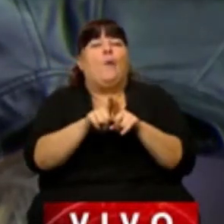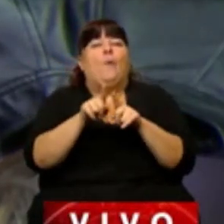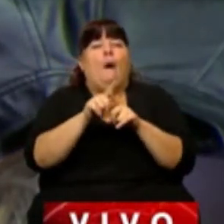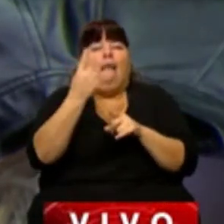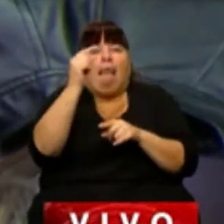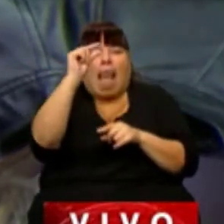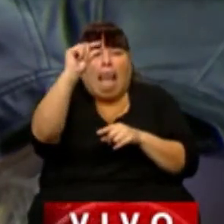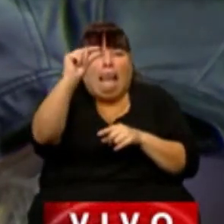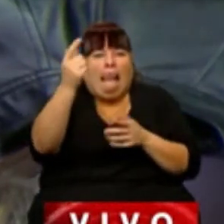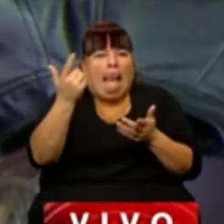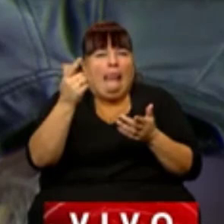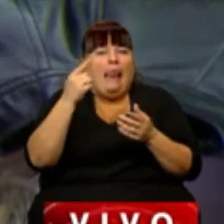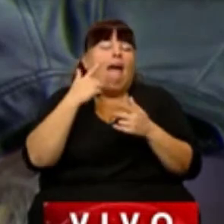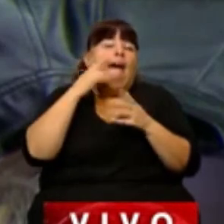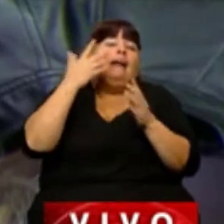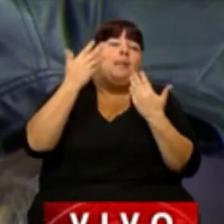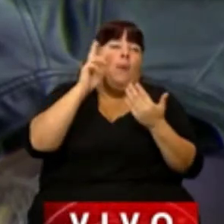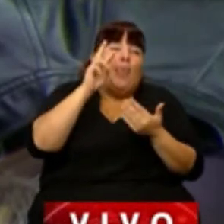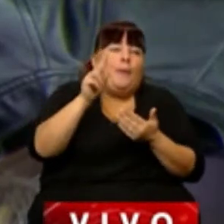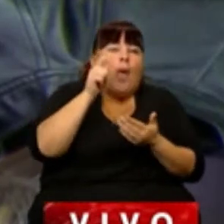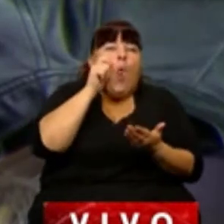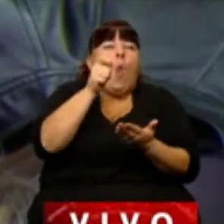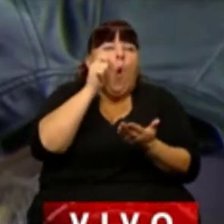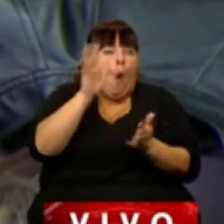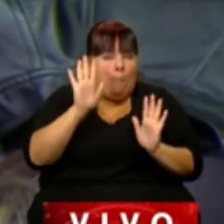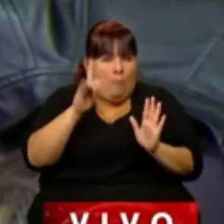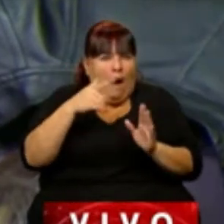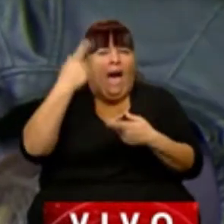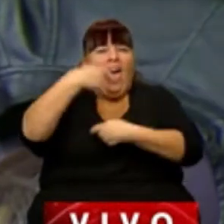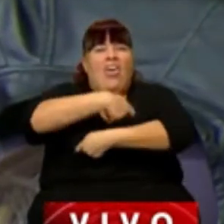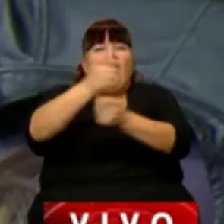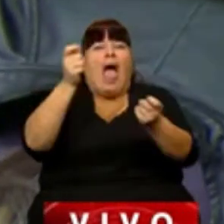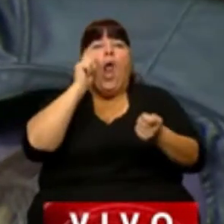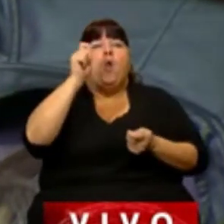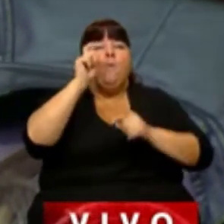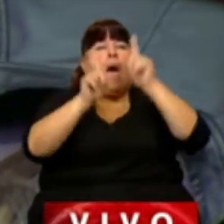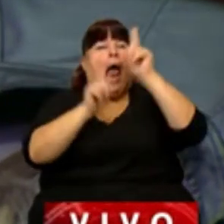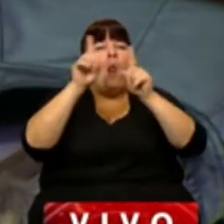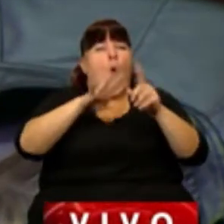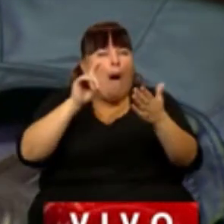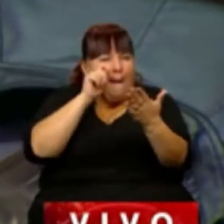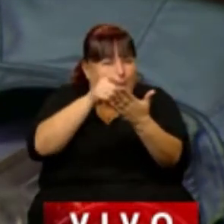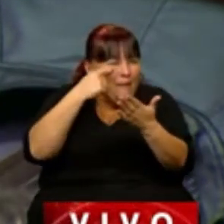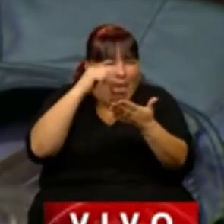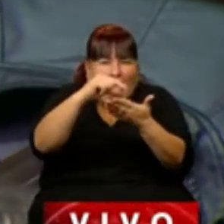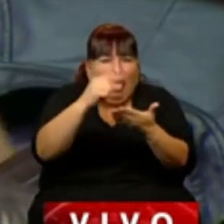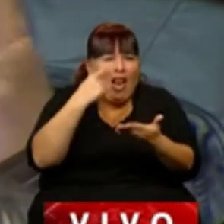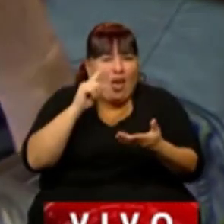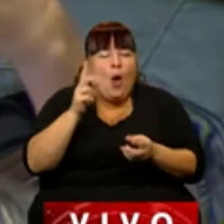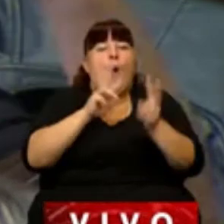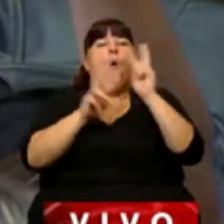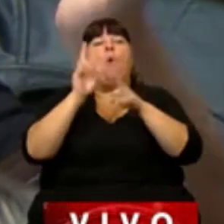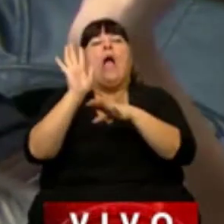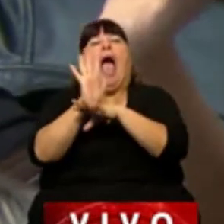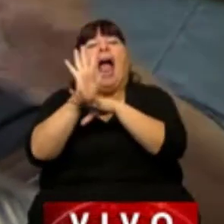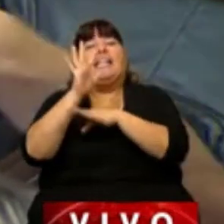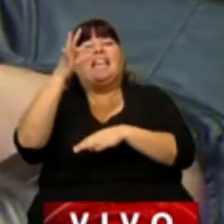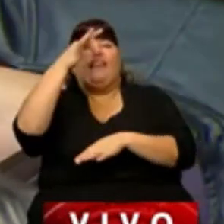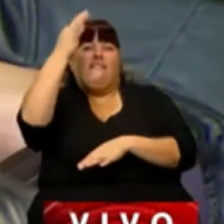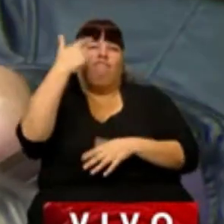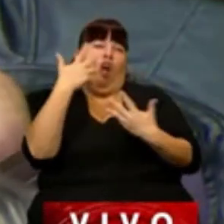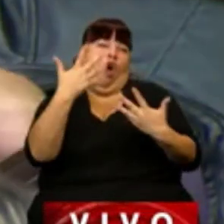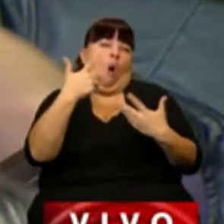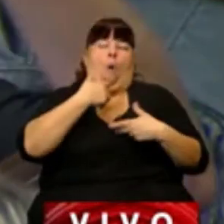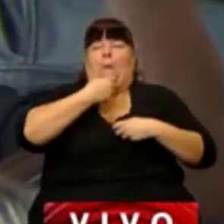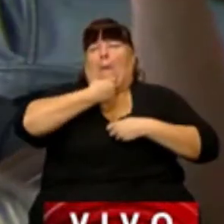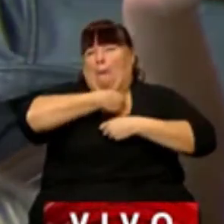un centímetro, con suerte, con lupa. Llegaron a repartir lupas en algunos lugares. Entonces buscás una actriz, un actor conocido que